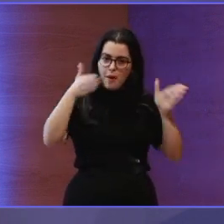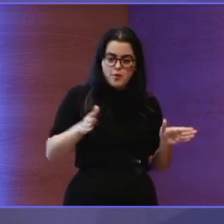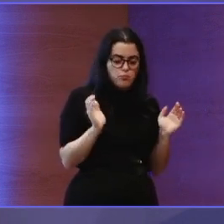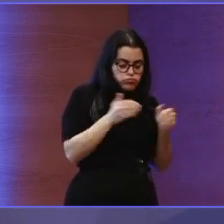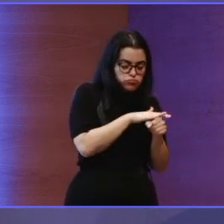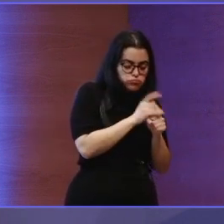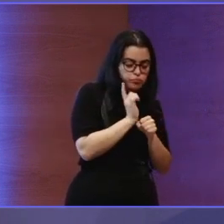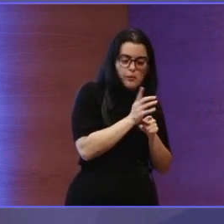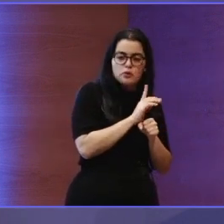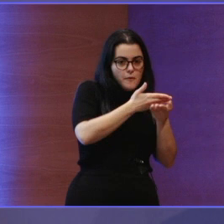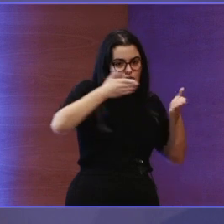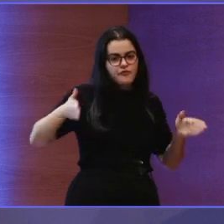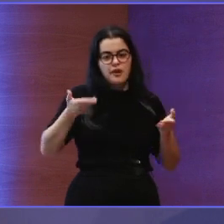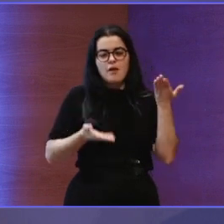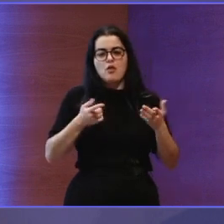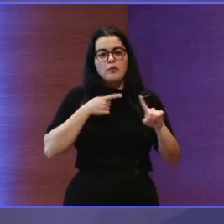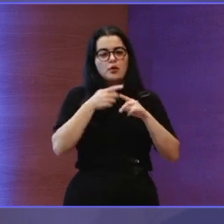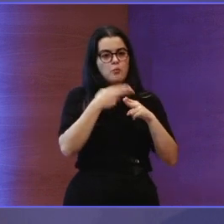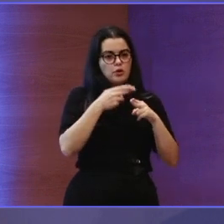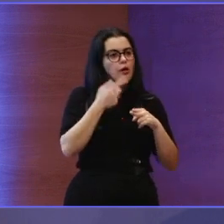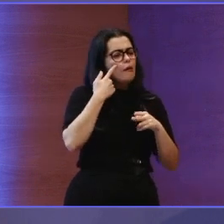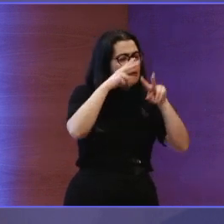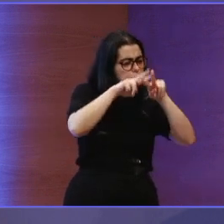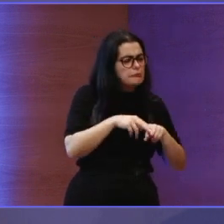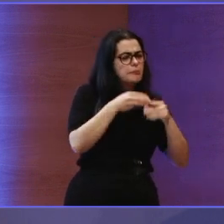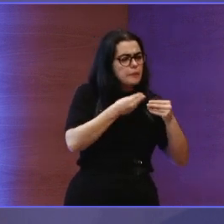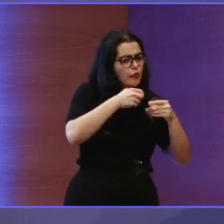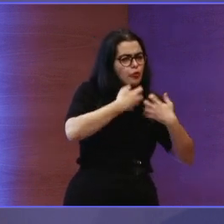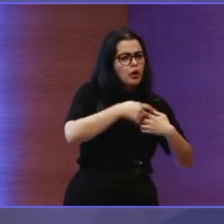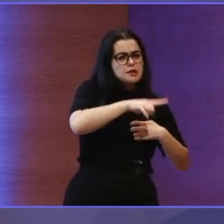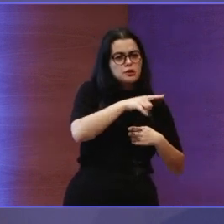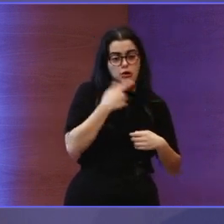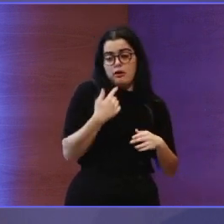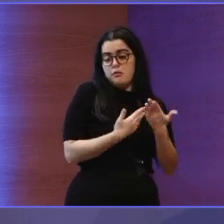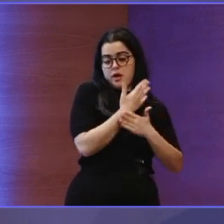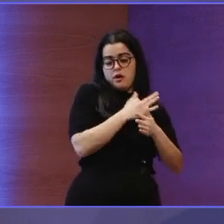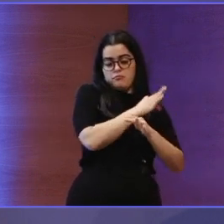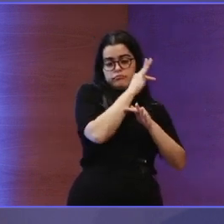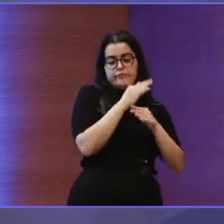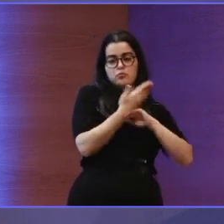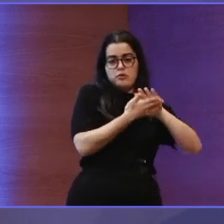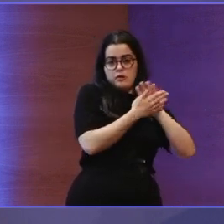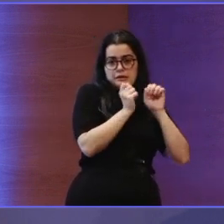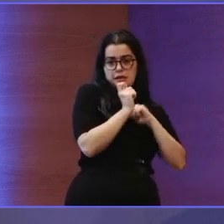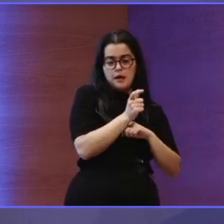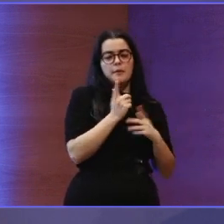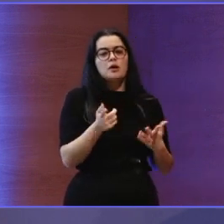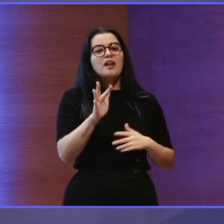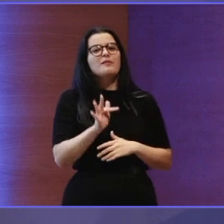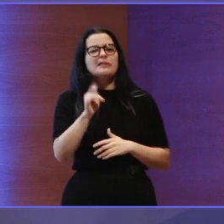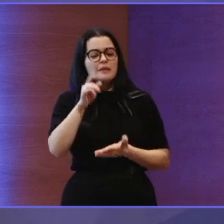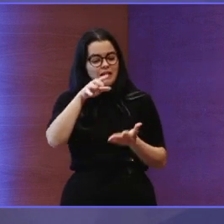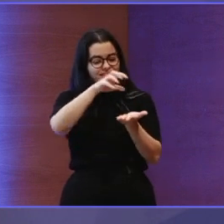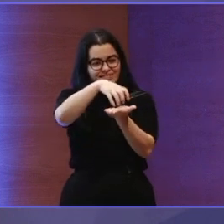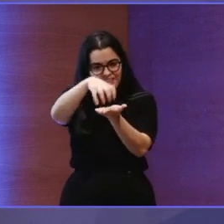evaluación nos tiene que servir para evaluar las políticas para ver si funcionan que es de lo que hemos hablado a lo largo de toda la mañana pero también si los centros y los